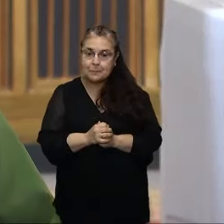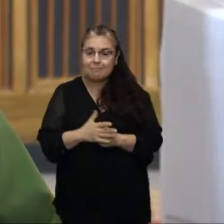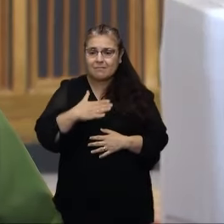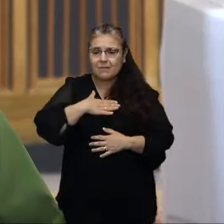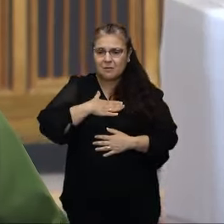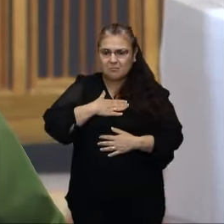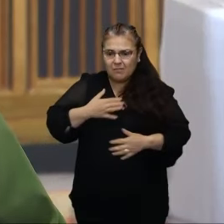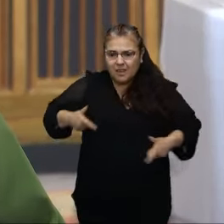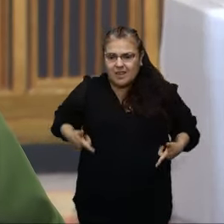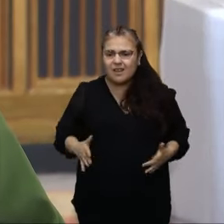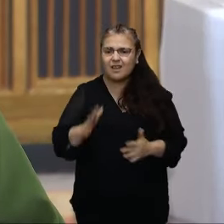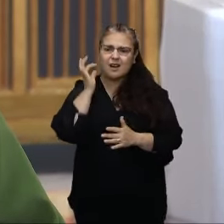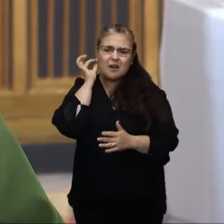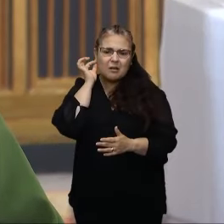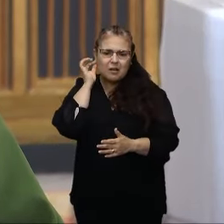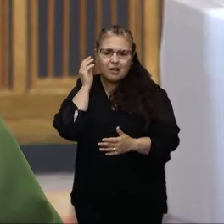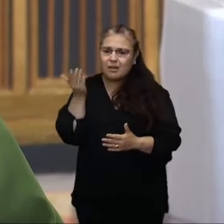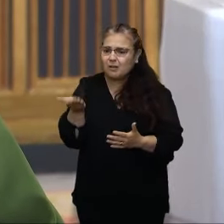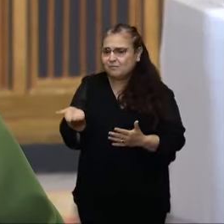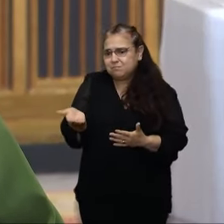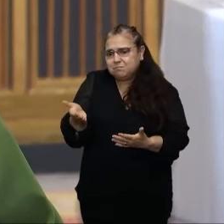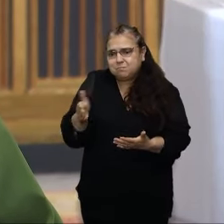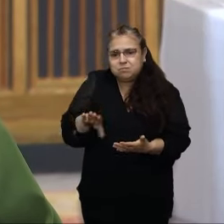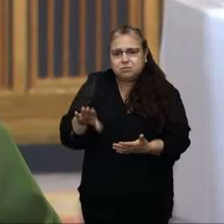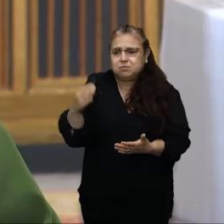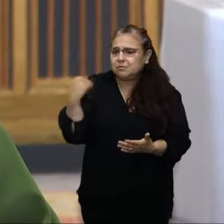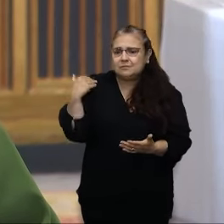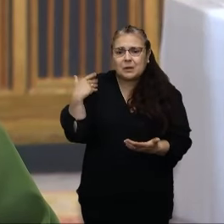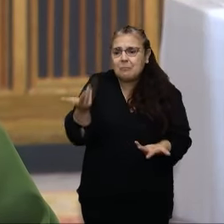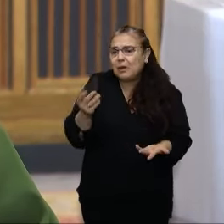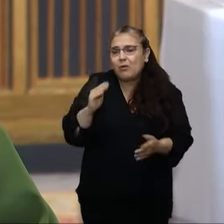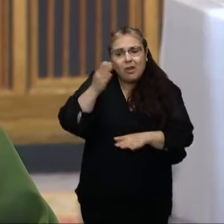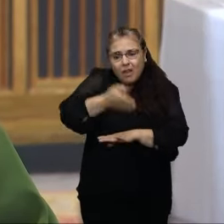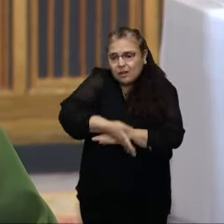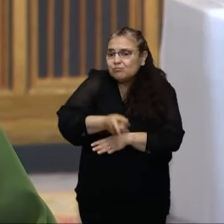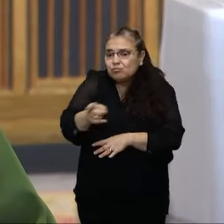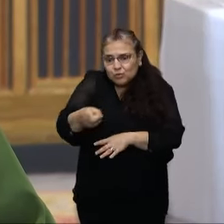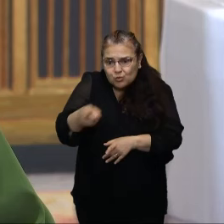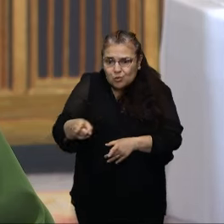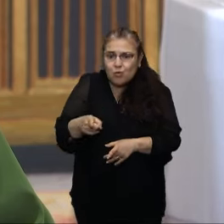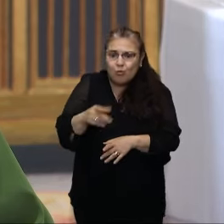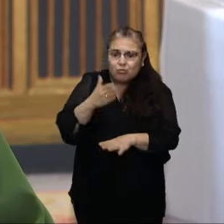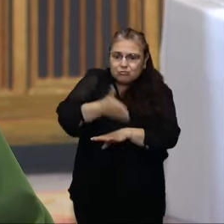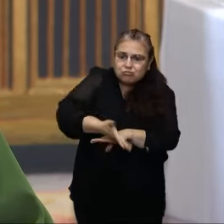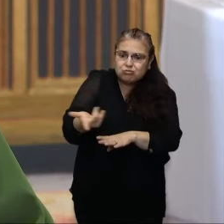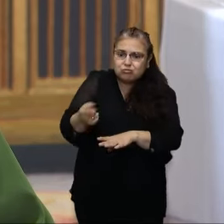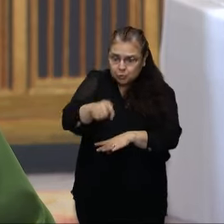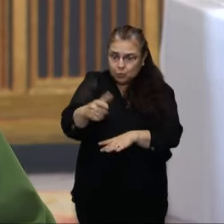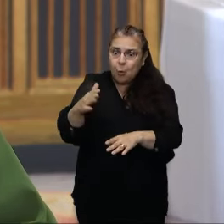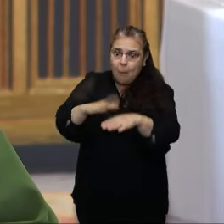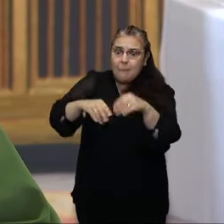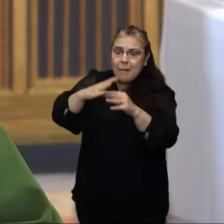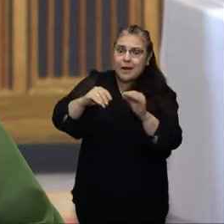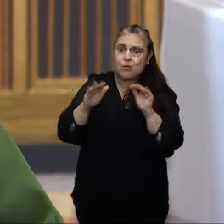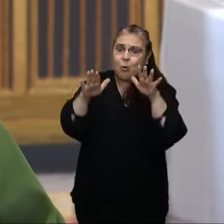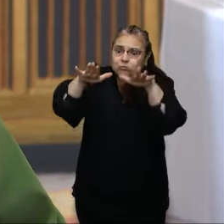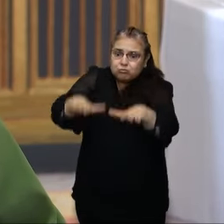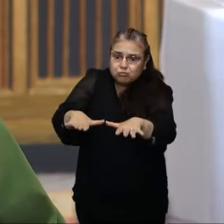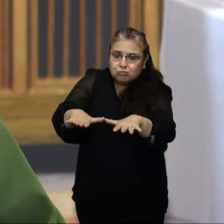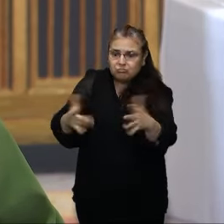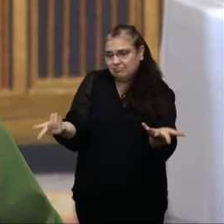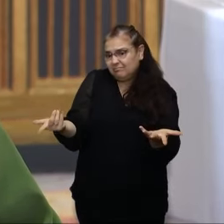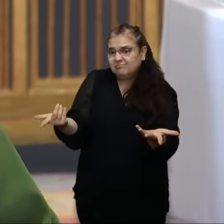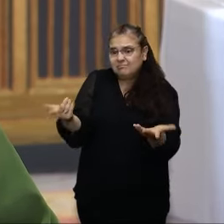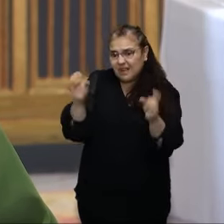mi hija acaba de morir, pero ven tú, impón tu mano sobre ella